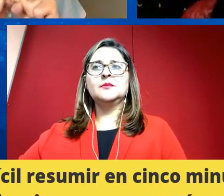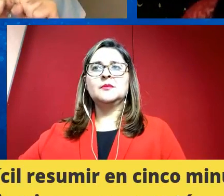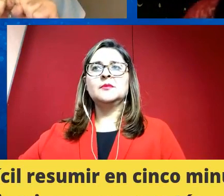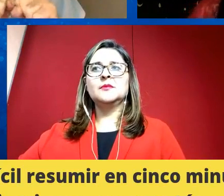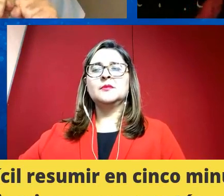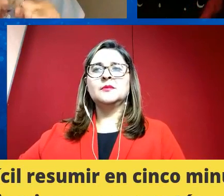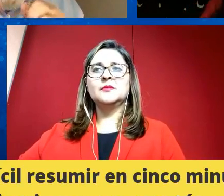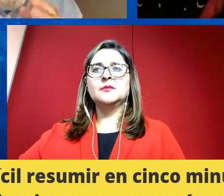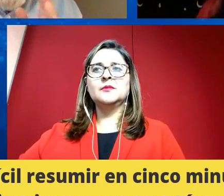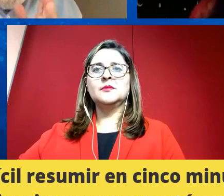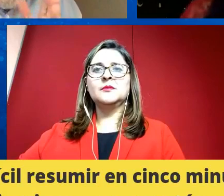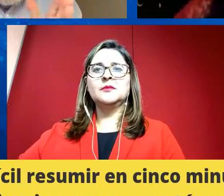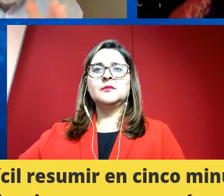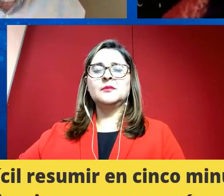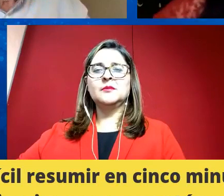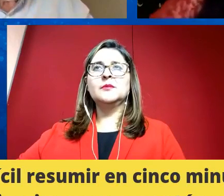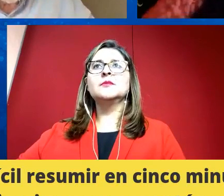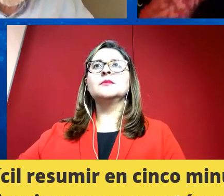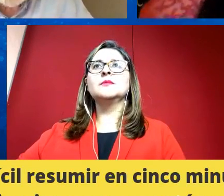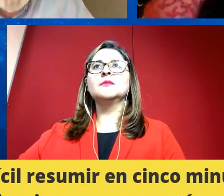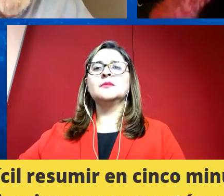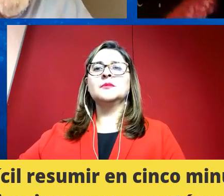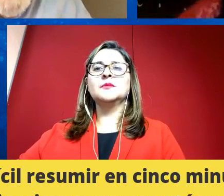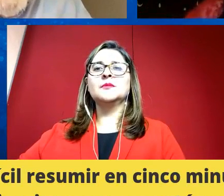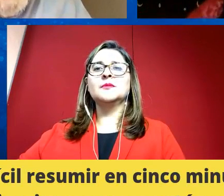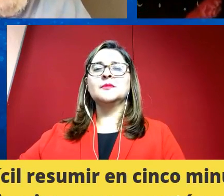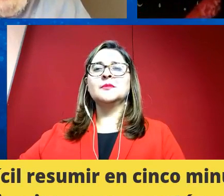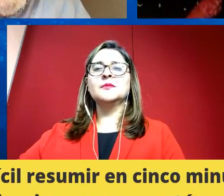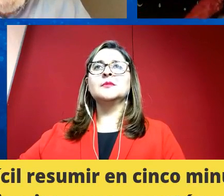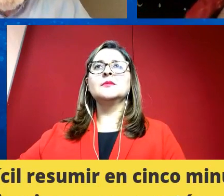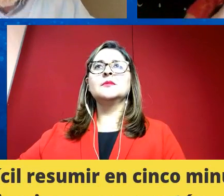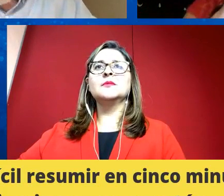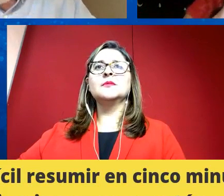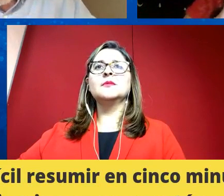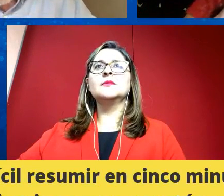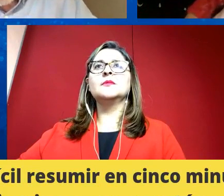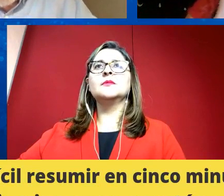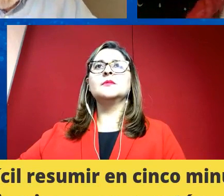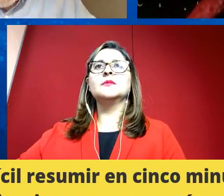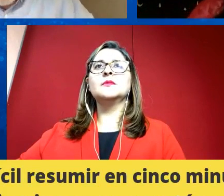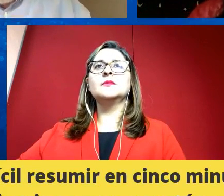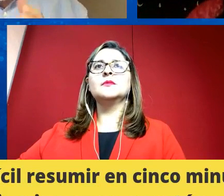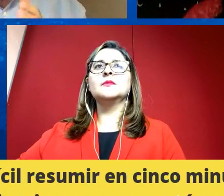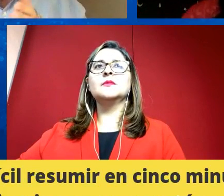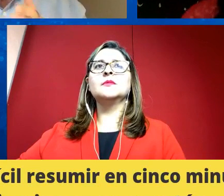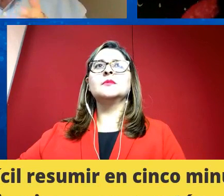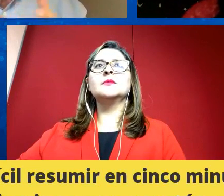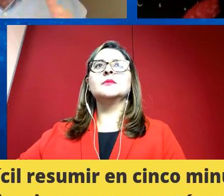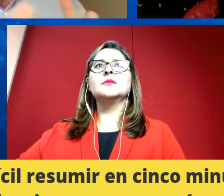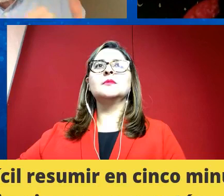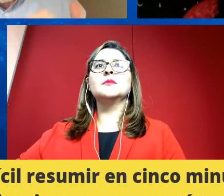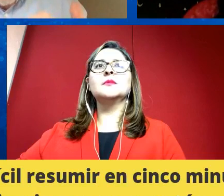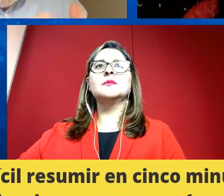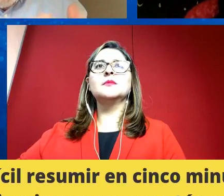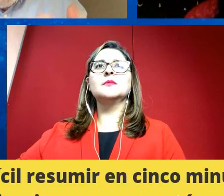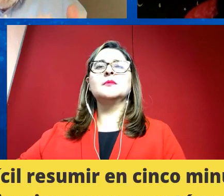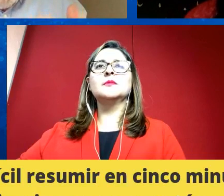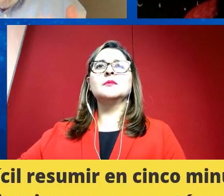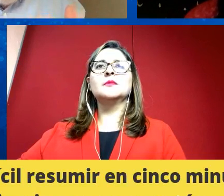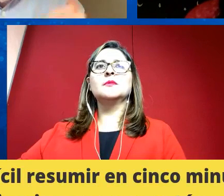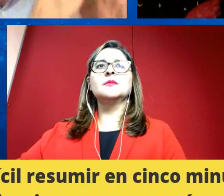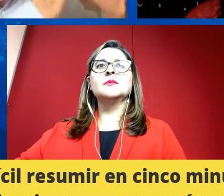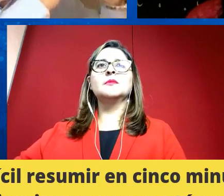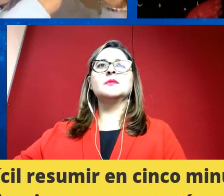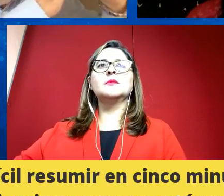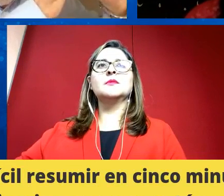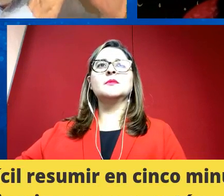Tierra, están en lo que se llama la zona de habitabilidad de la estrella. Si uno se acerca mucho a la estrella,